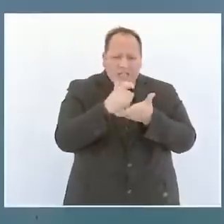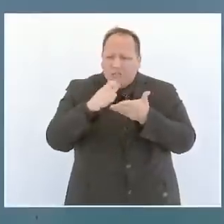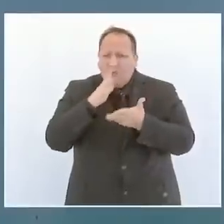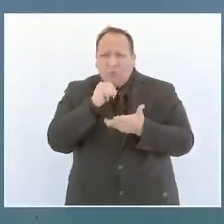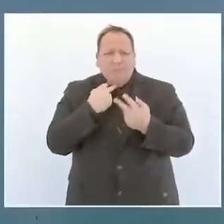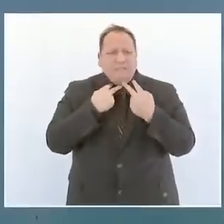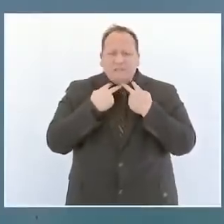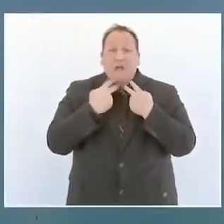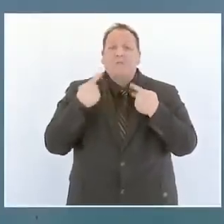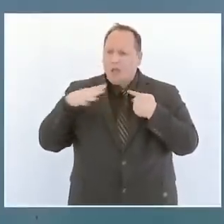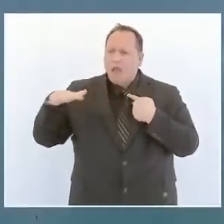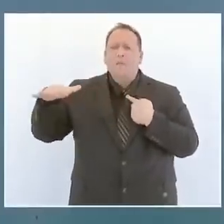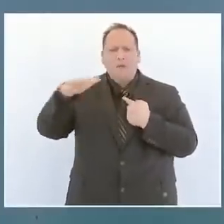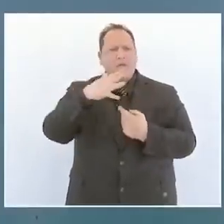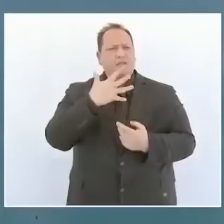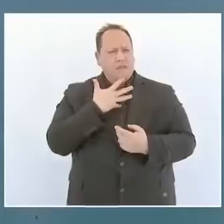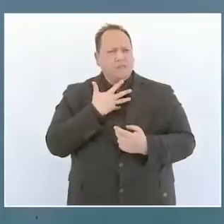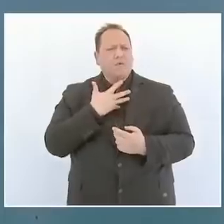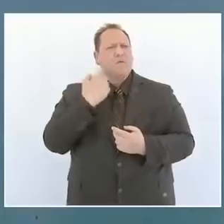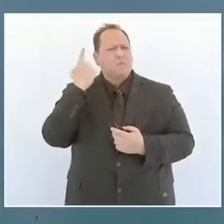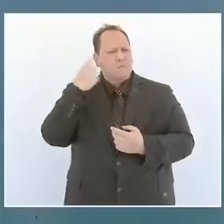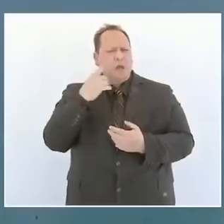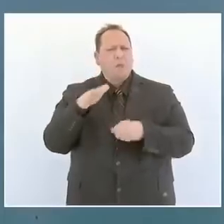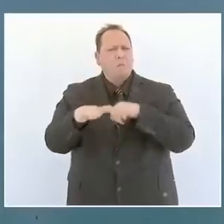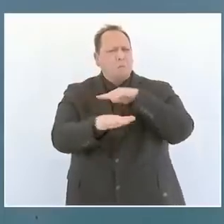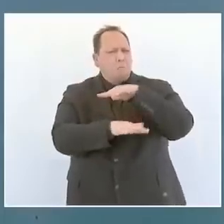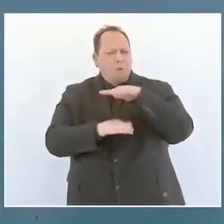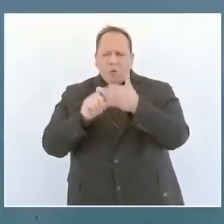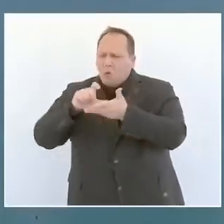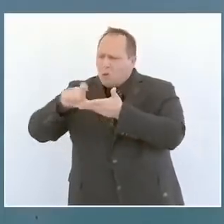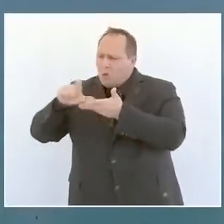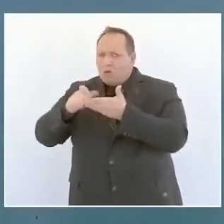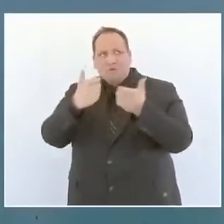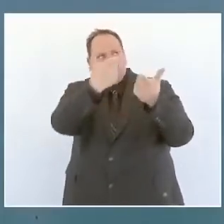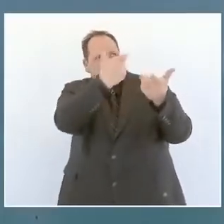gente tenga para lo indispensable.